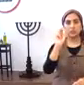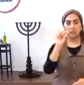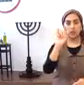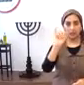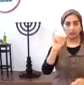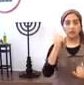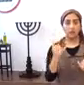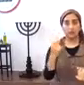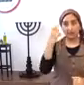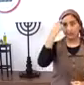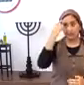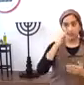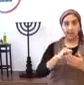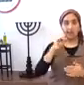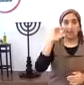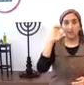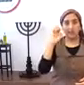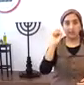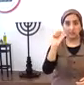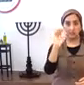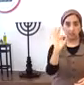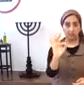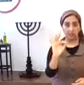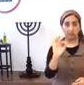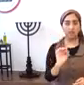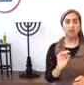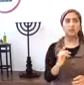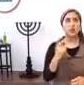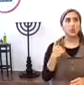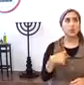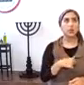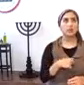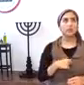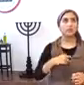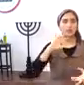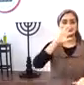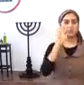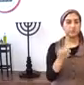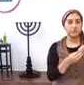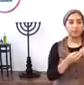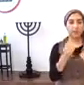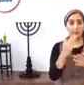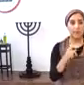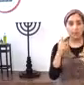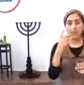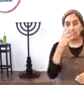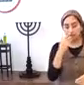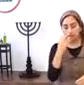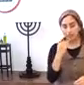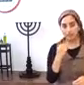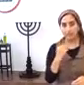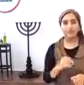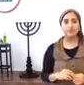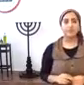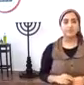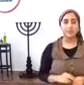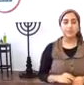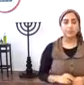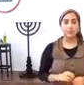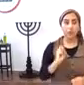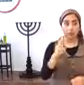Entonces, pensó que Esab, a ver, vamos a recapitular porque como que ya algunos están durmiendo.